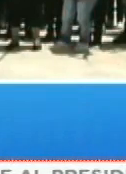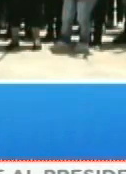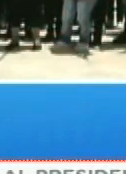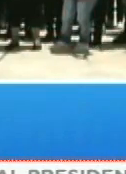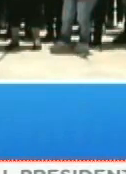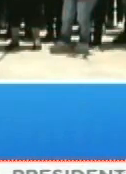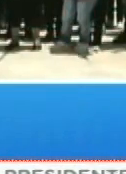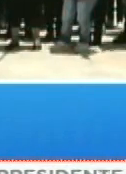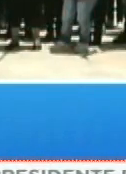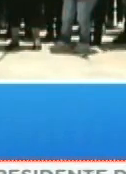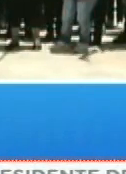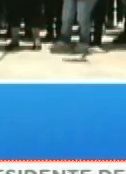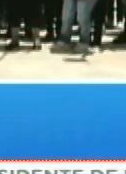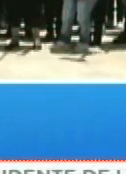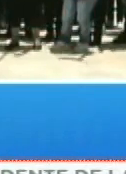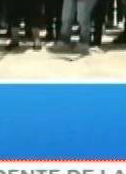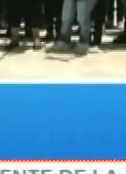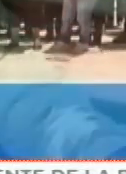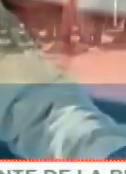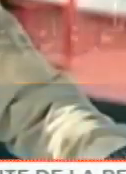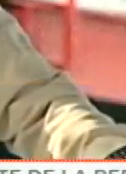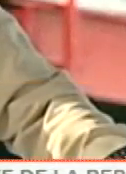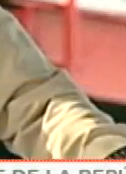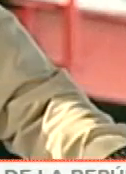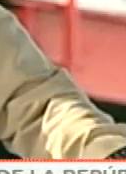Chávez. Seguimos avanzando. Adelante, señor presidente.